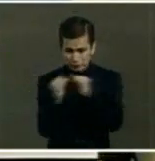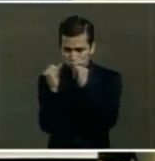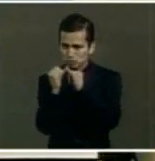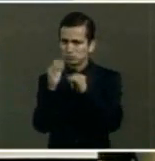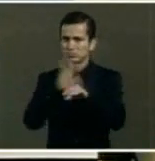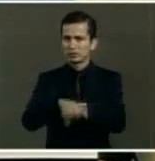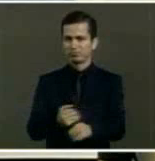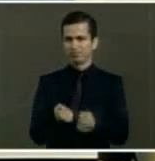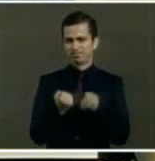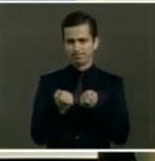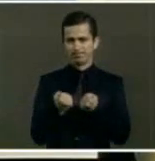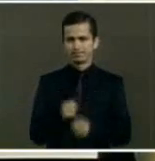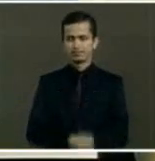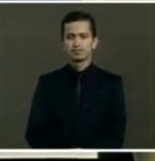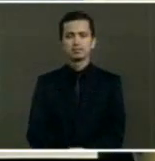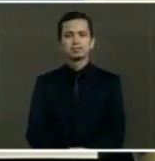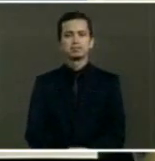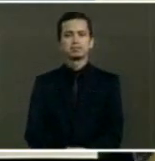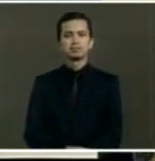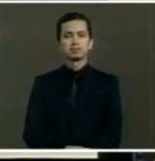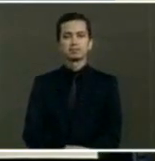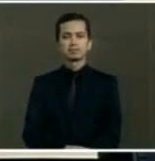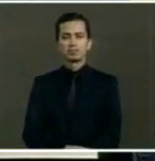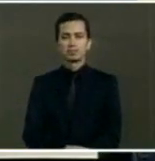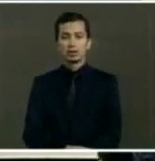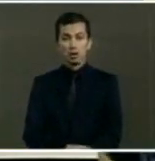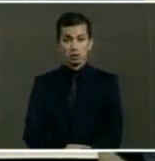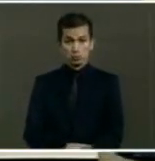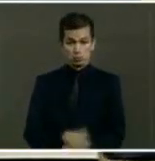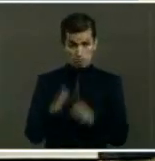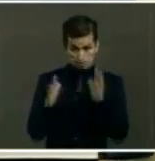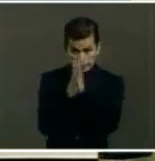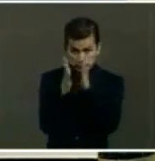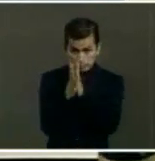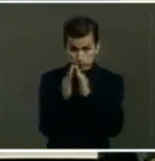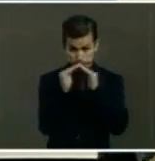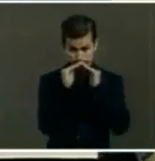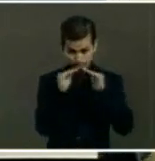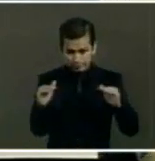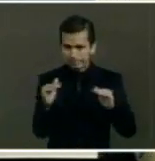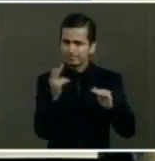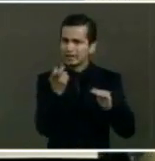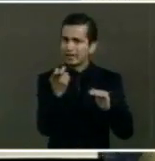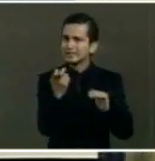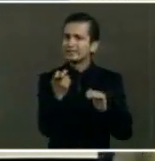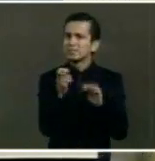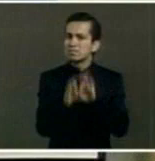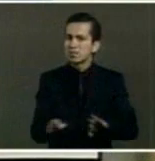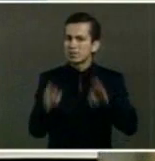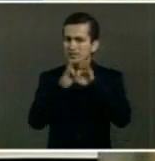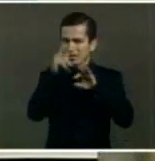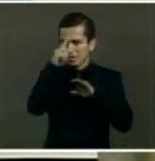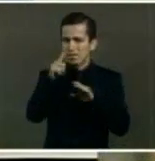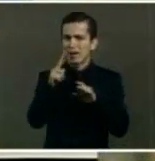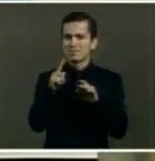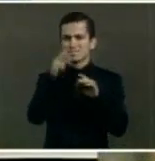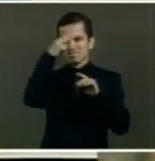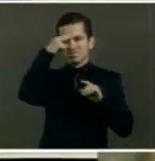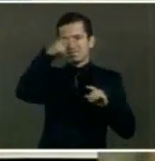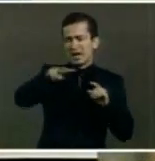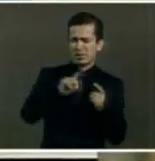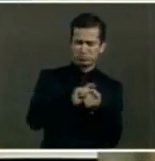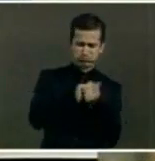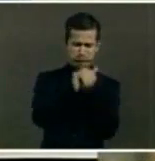democráticas. La democracia es el camino para profundizar la transformación de México. Debemos ver en ella el